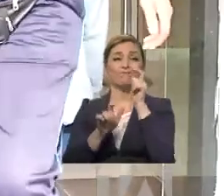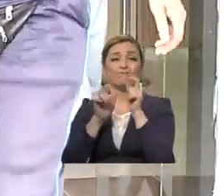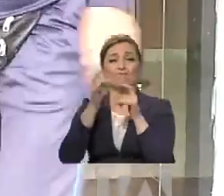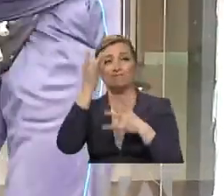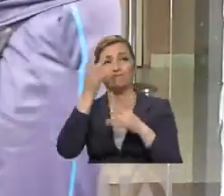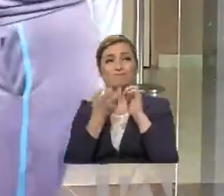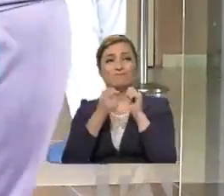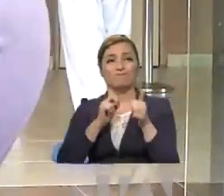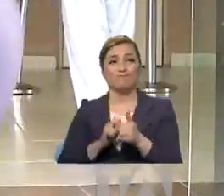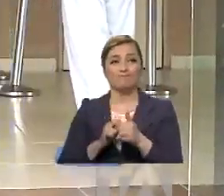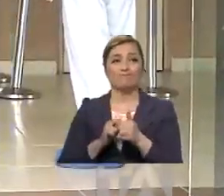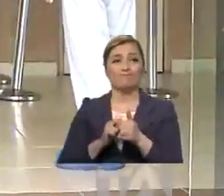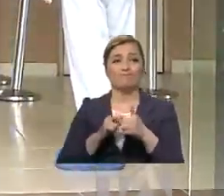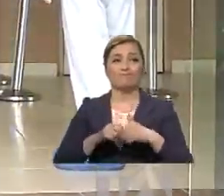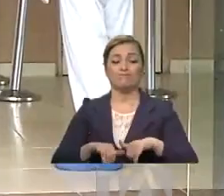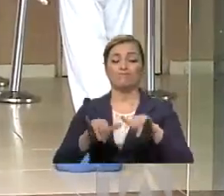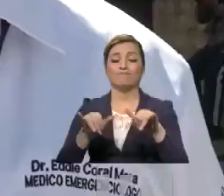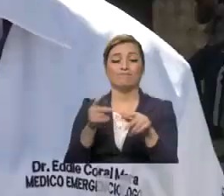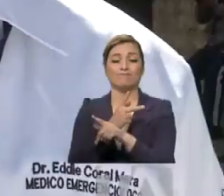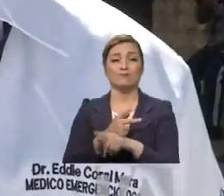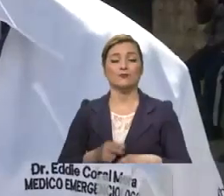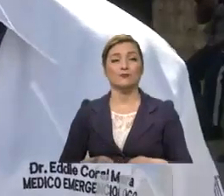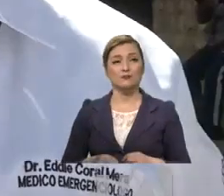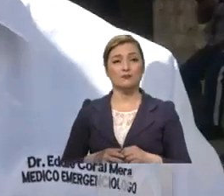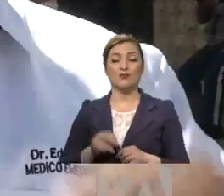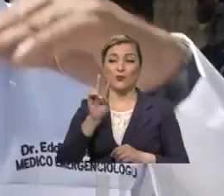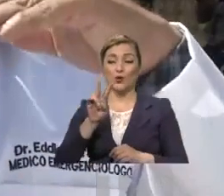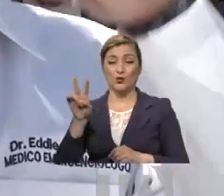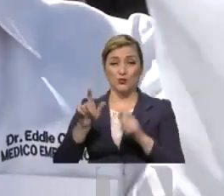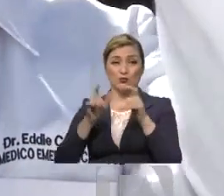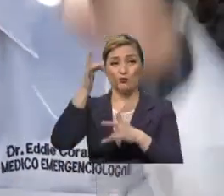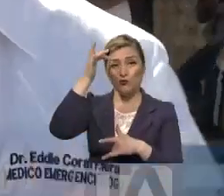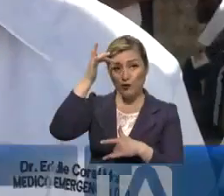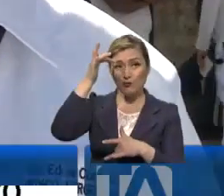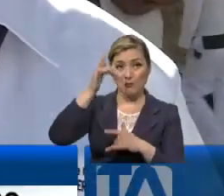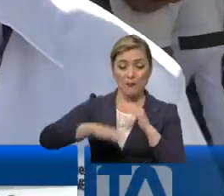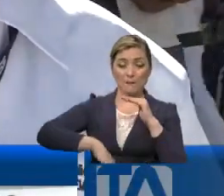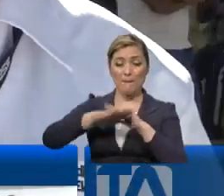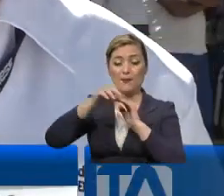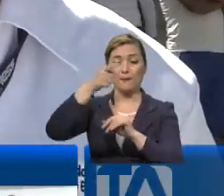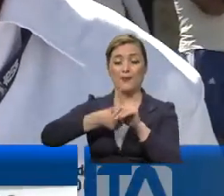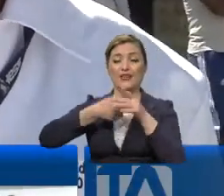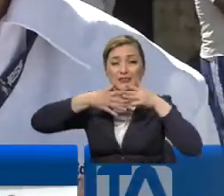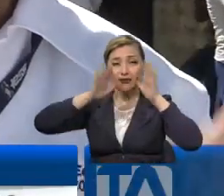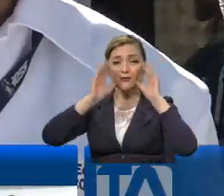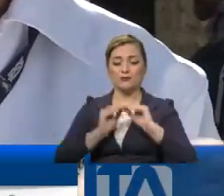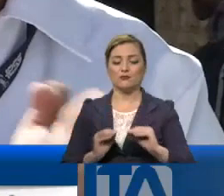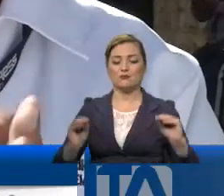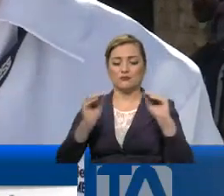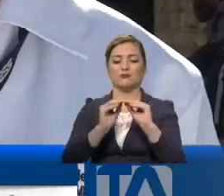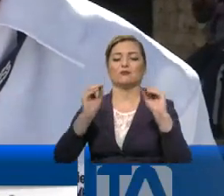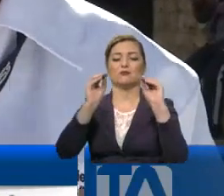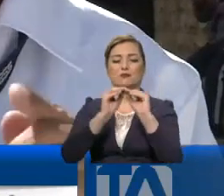con problemas respiratorios se duplicó. De 22 pacientes que fue mi tope máximo hasta el mes de diciembre, se